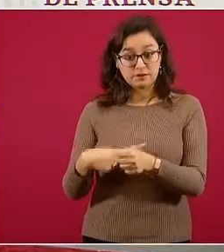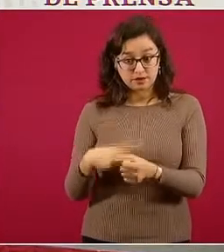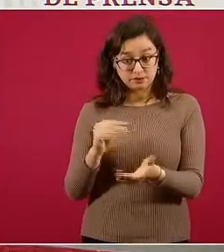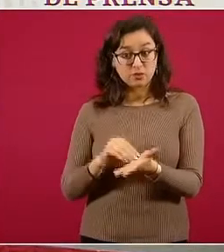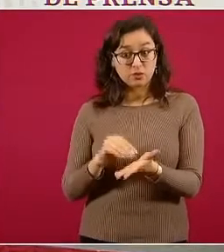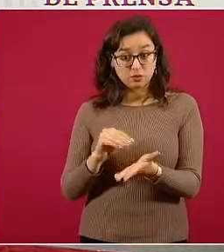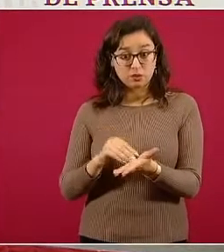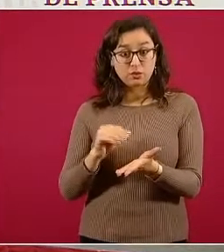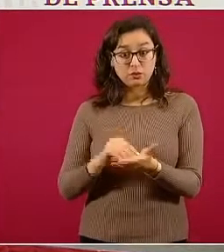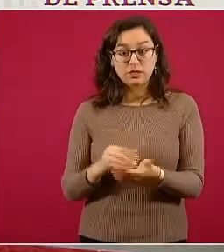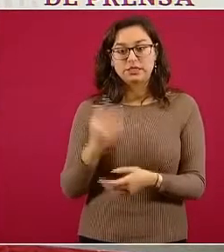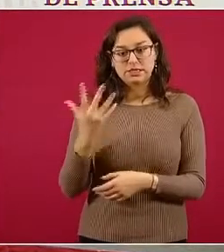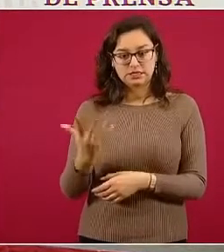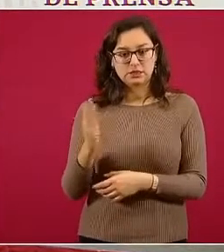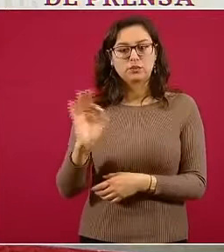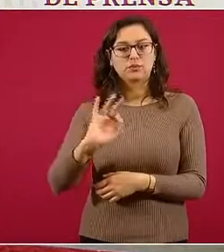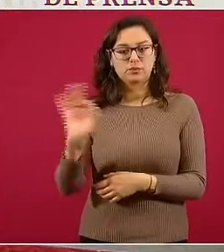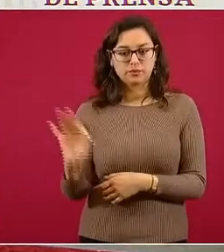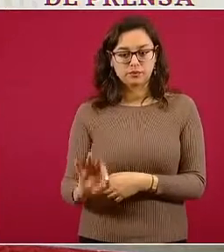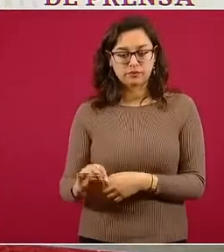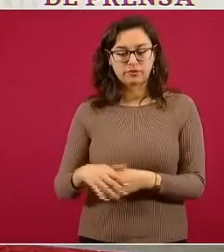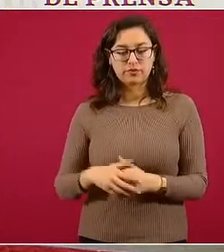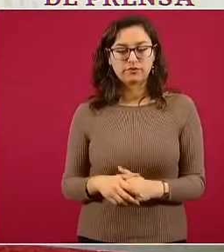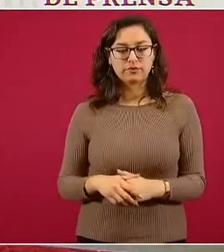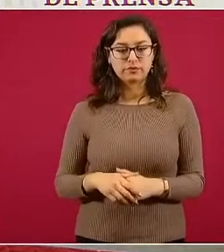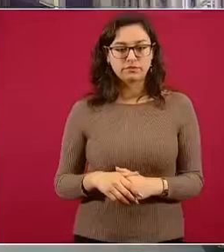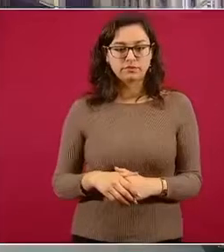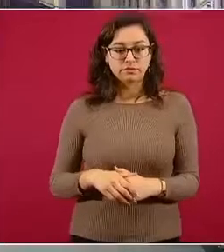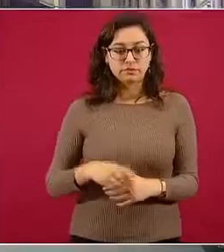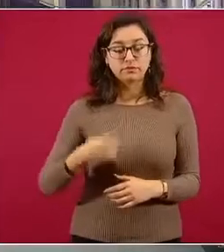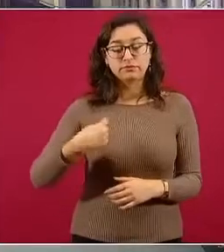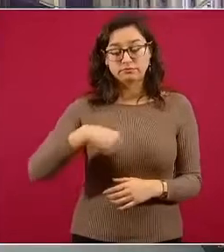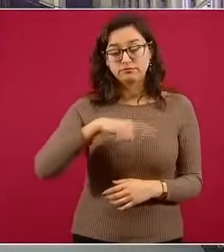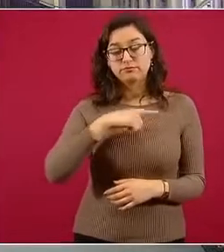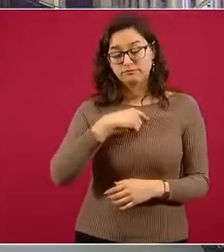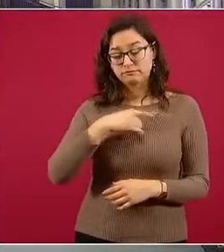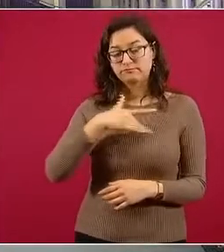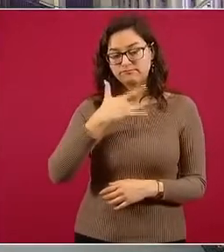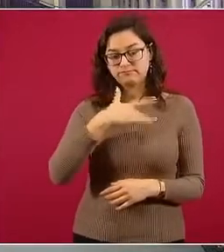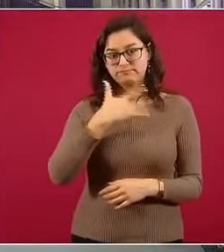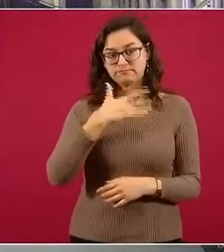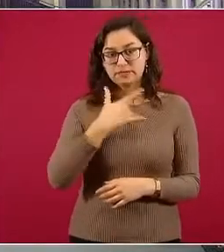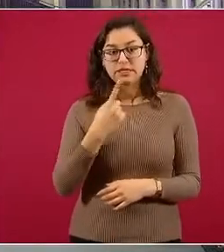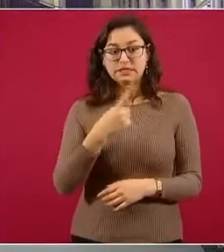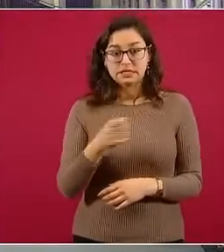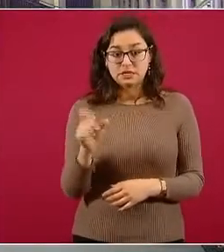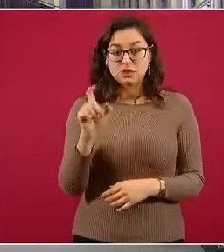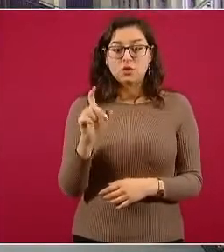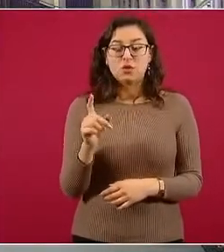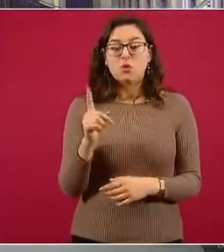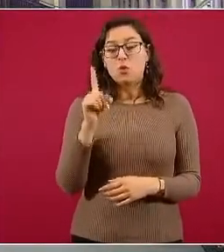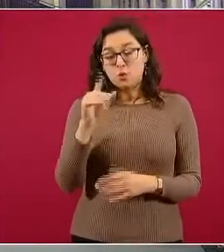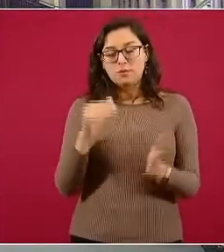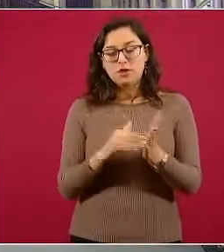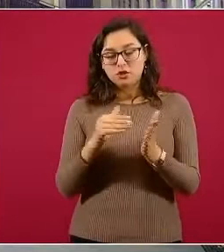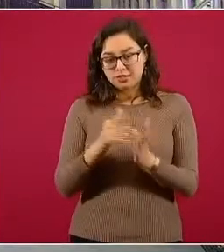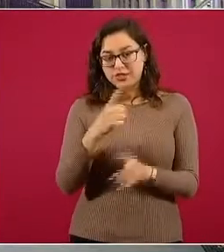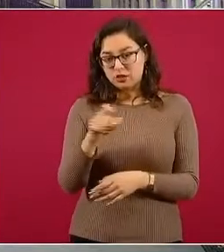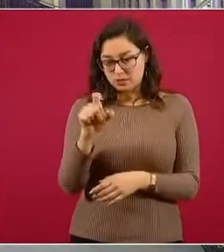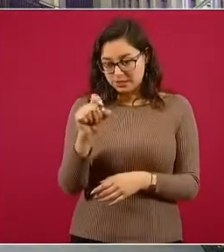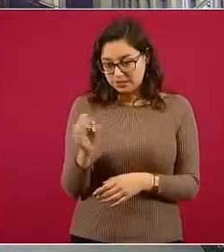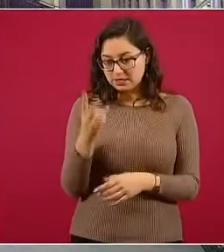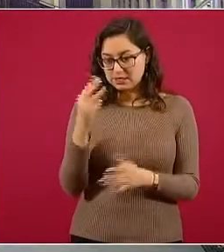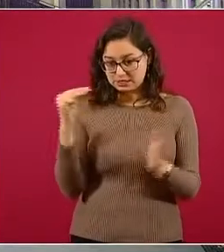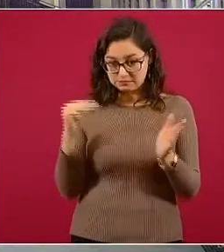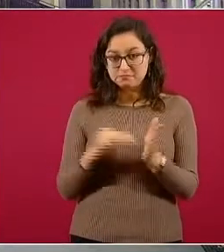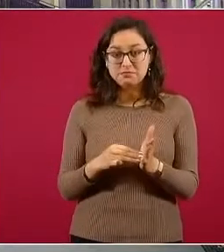activa en México. Si bien es cierto, estimamos que más de 1.323.000 han sido los casos confirmados de la